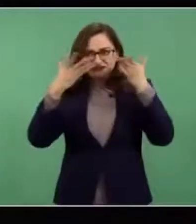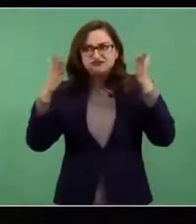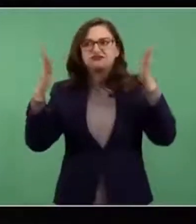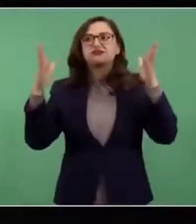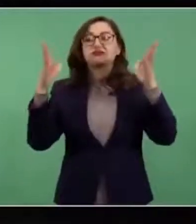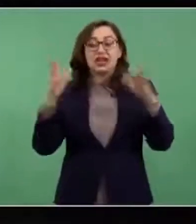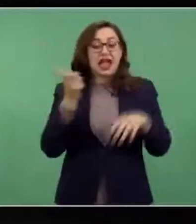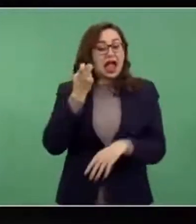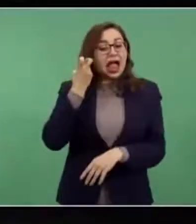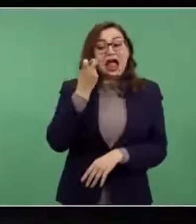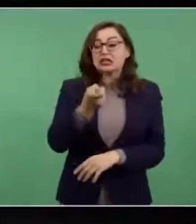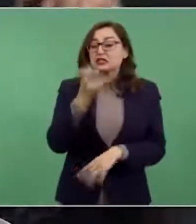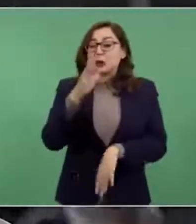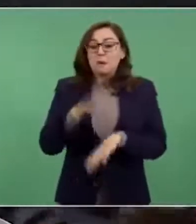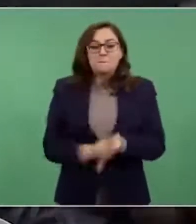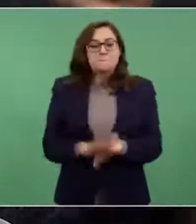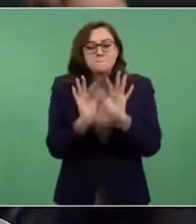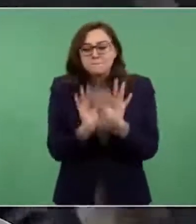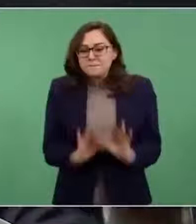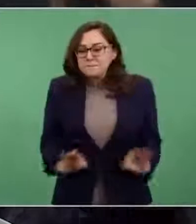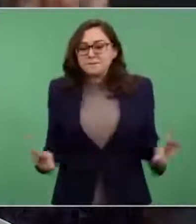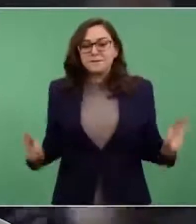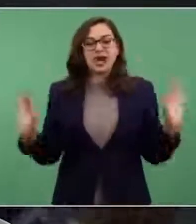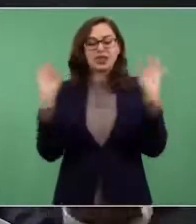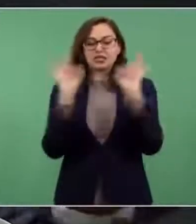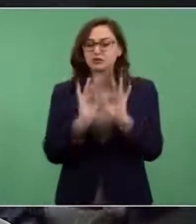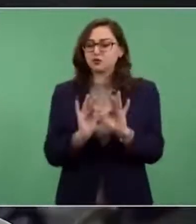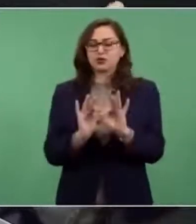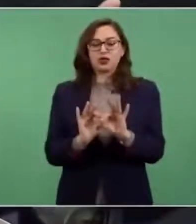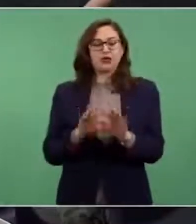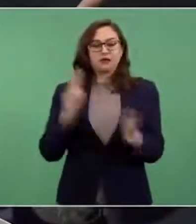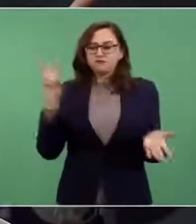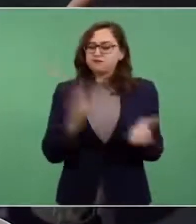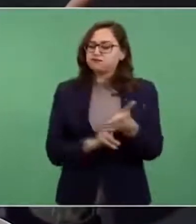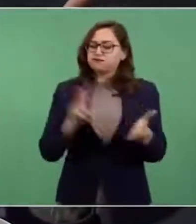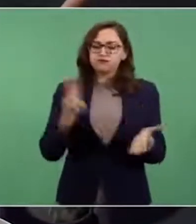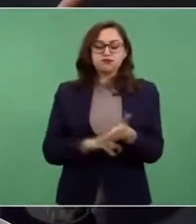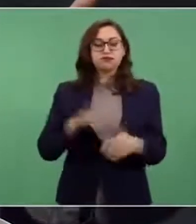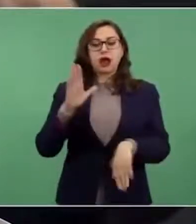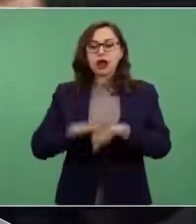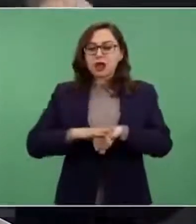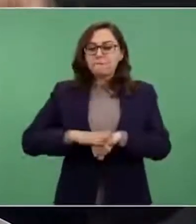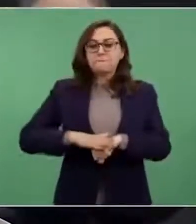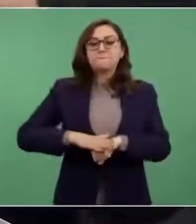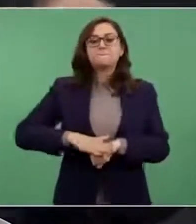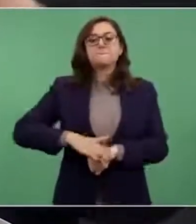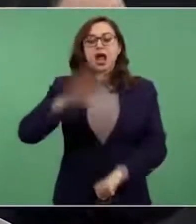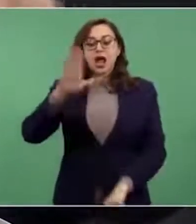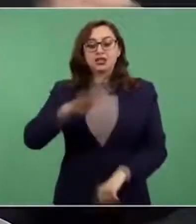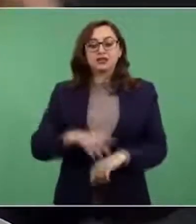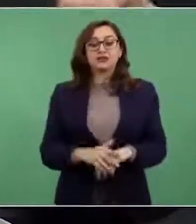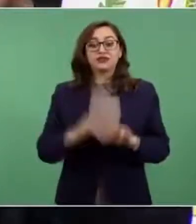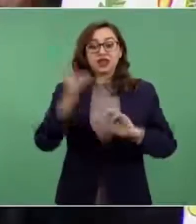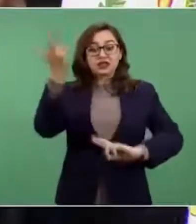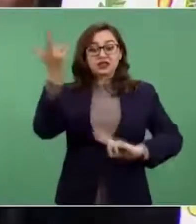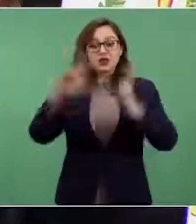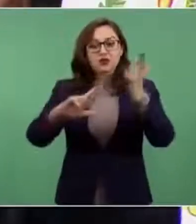que eso es lo más importante de todo, la revolución de